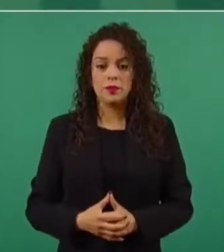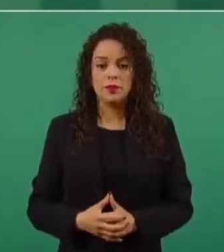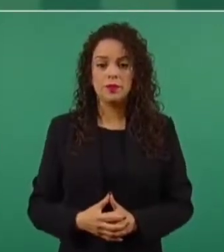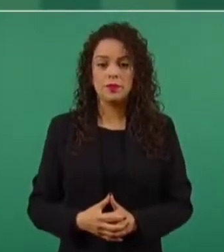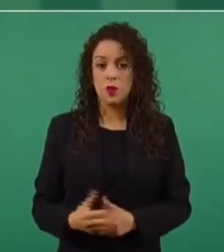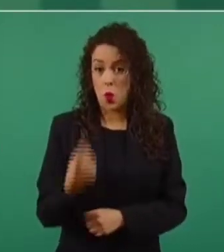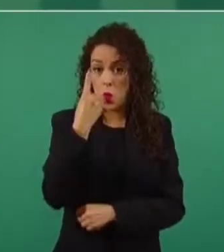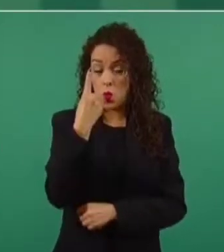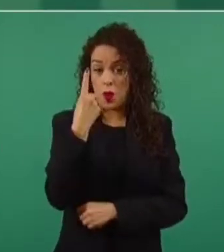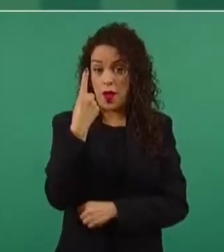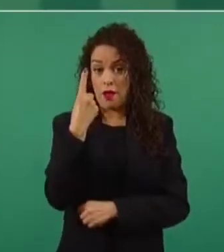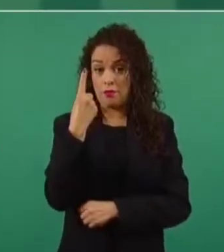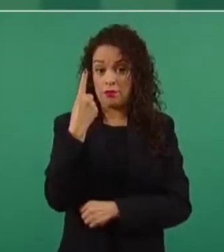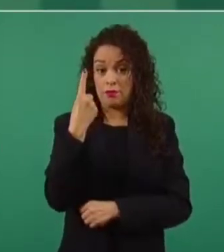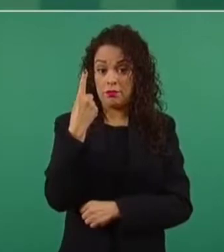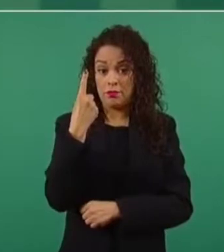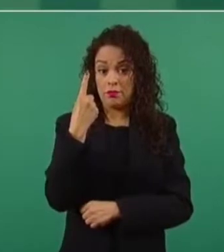Destaco una